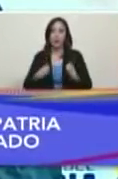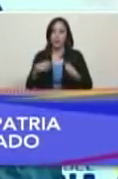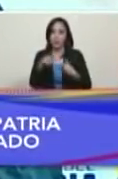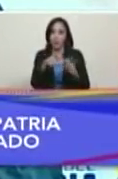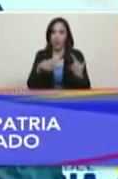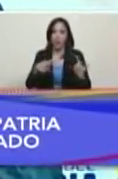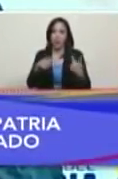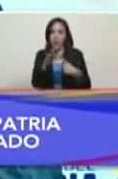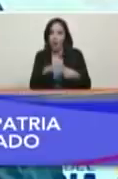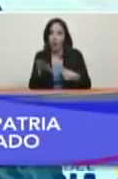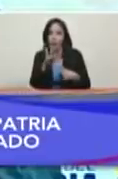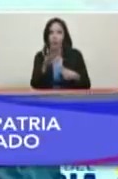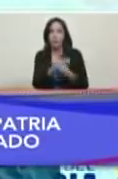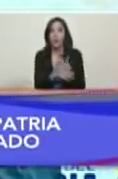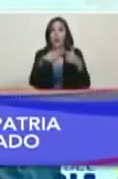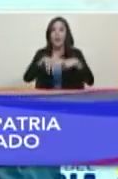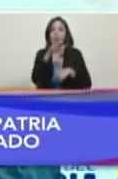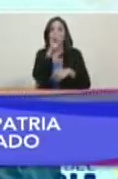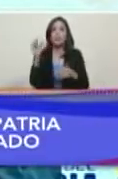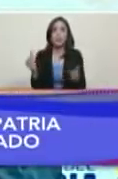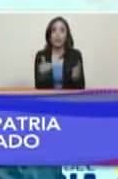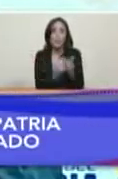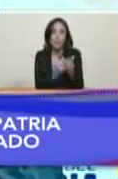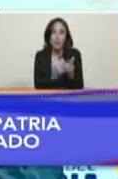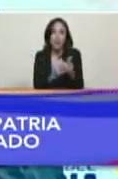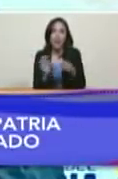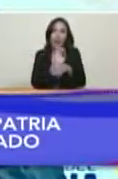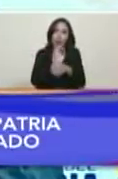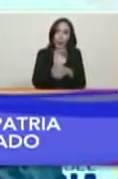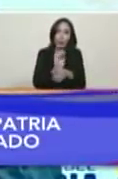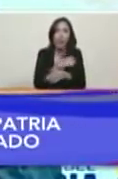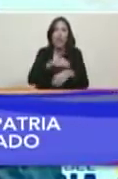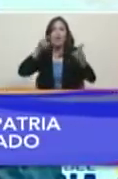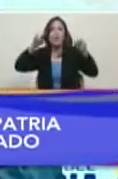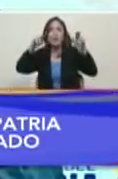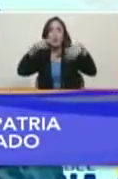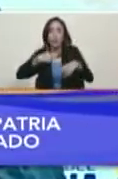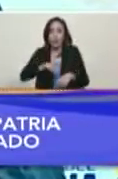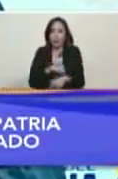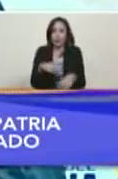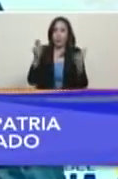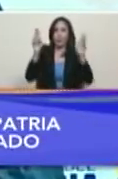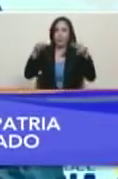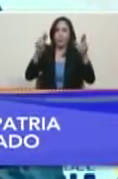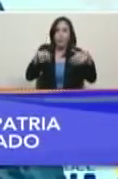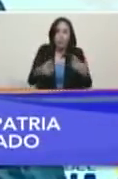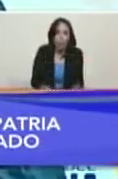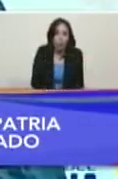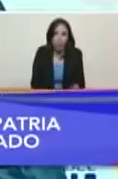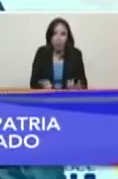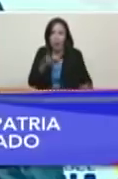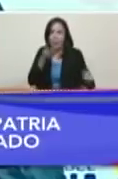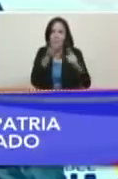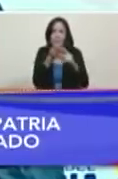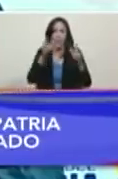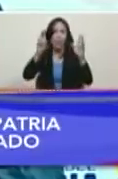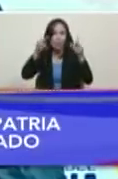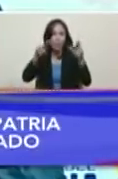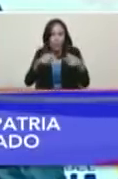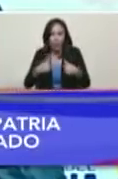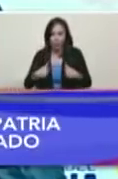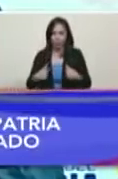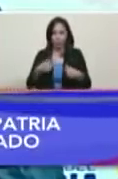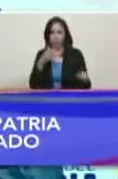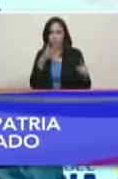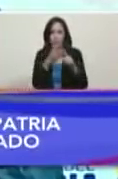en Venezuela viven más de 300.000 ecuatorianos. Y jamás, jamás, ni nunca ha